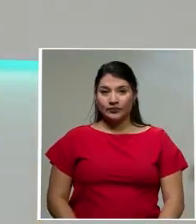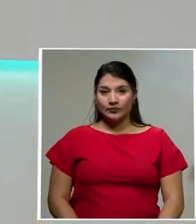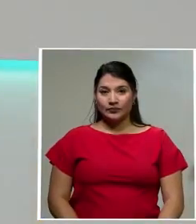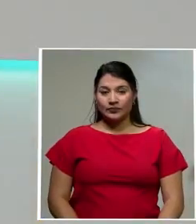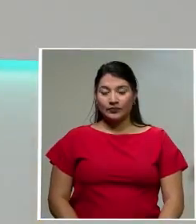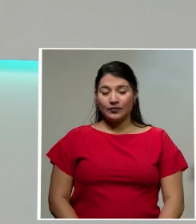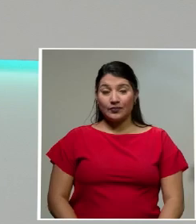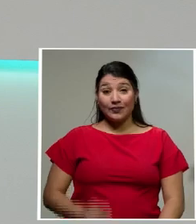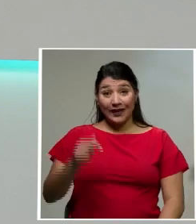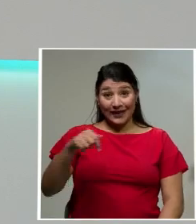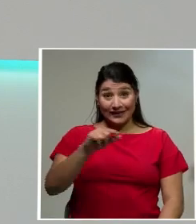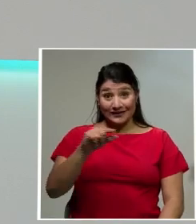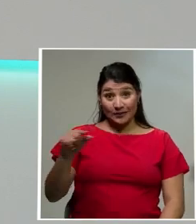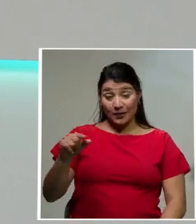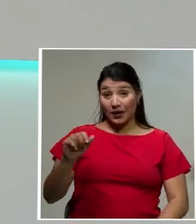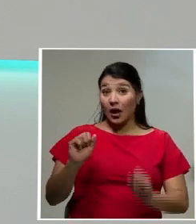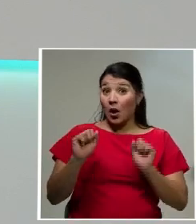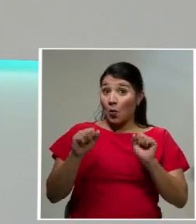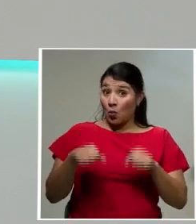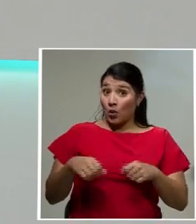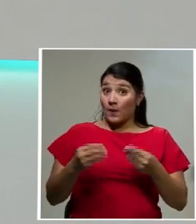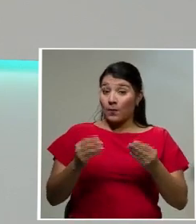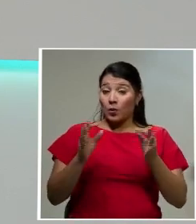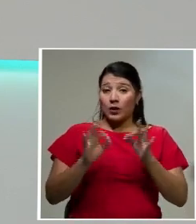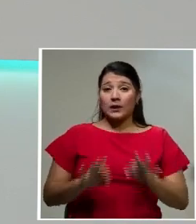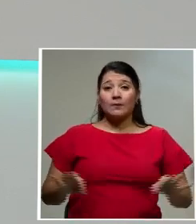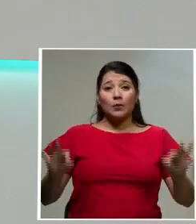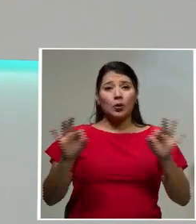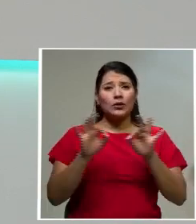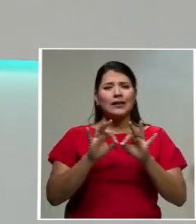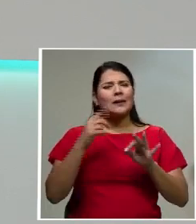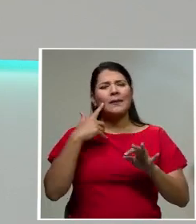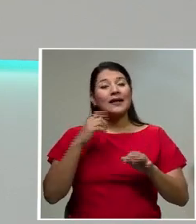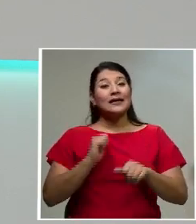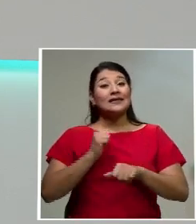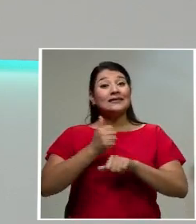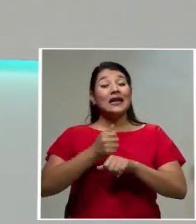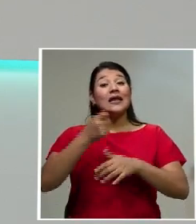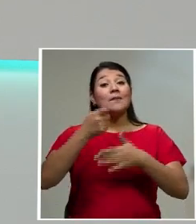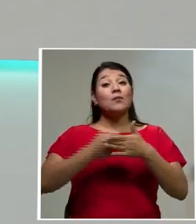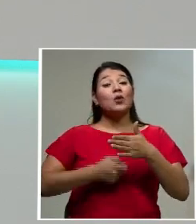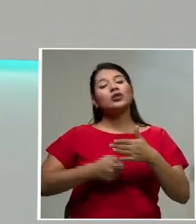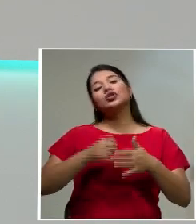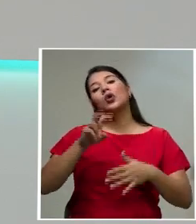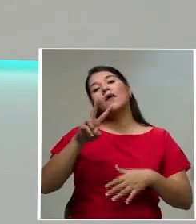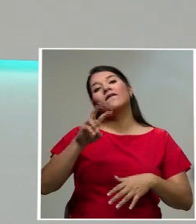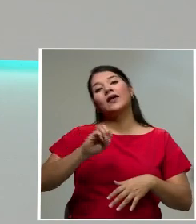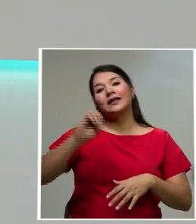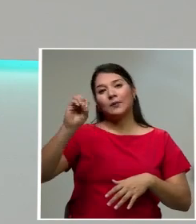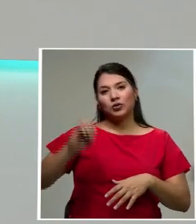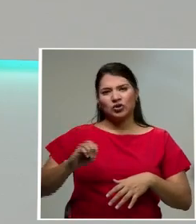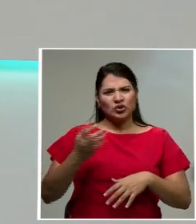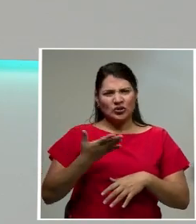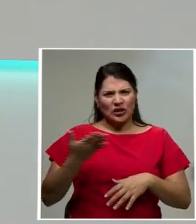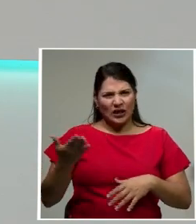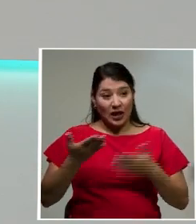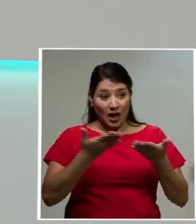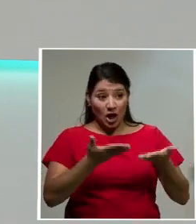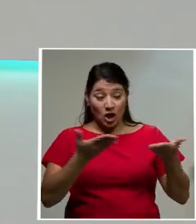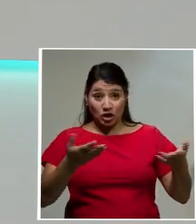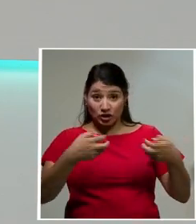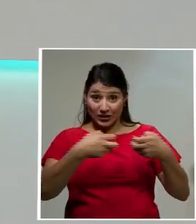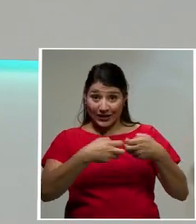Y esta semana podría ser trascendental para la creación de un impuesto del 20% a los dispositivos